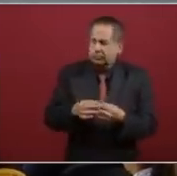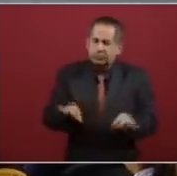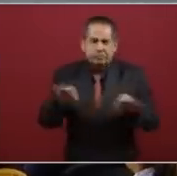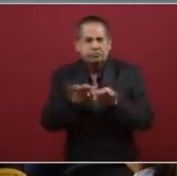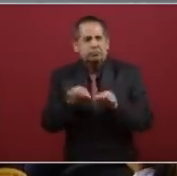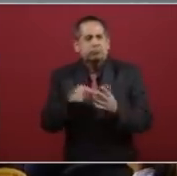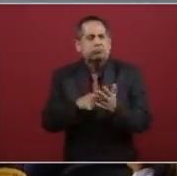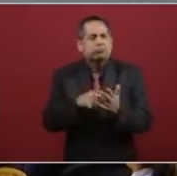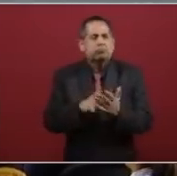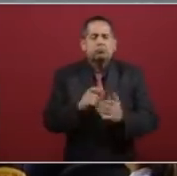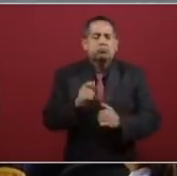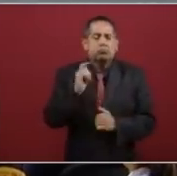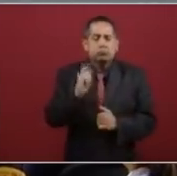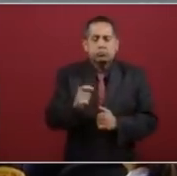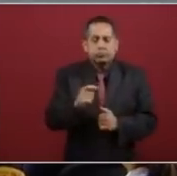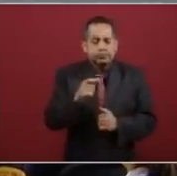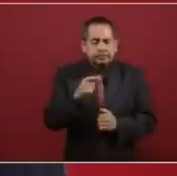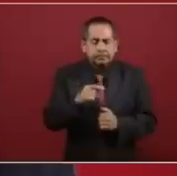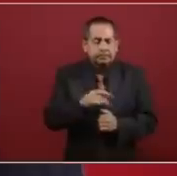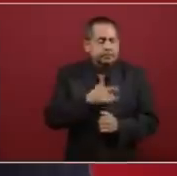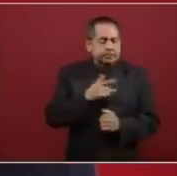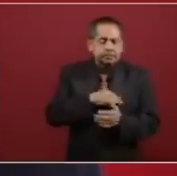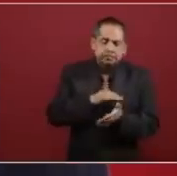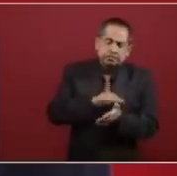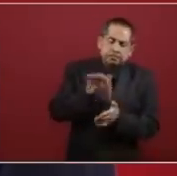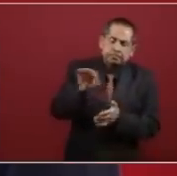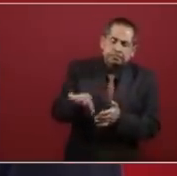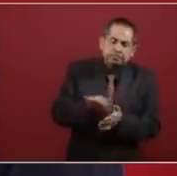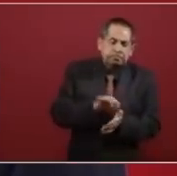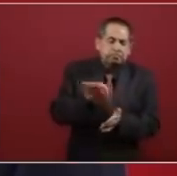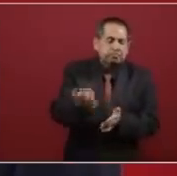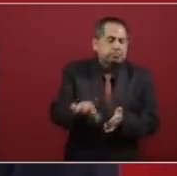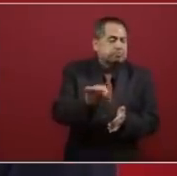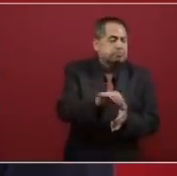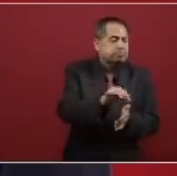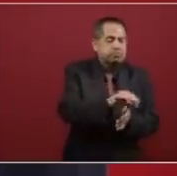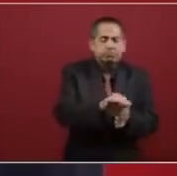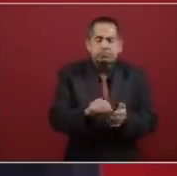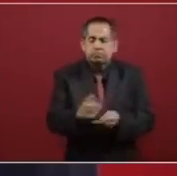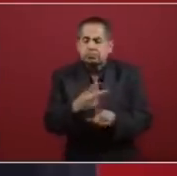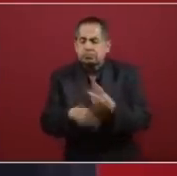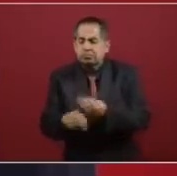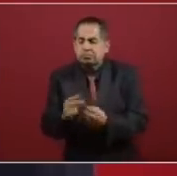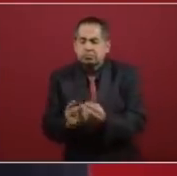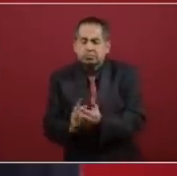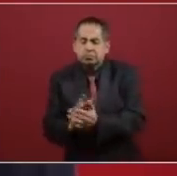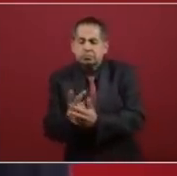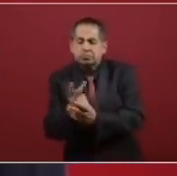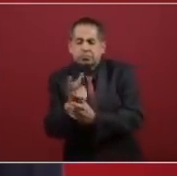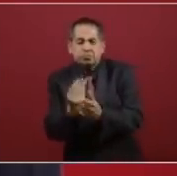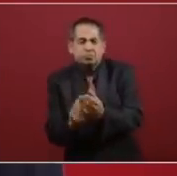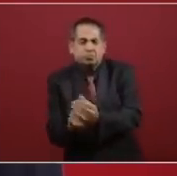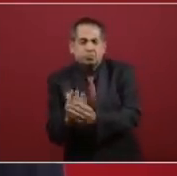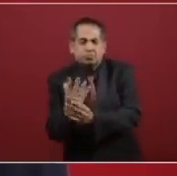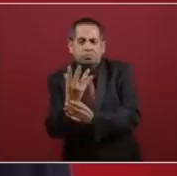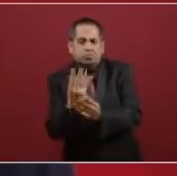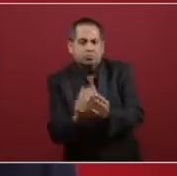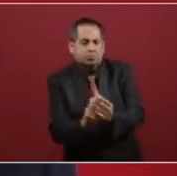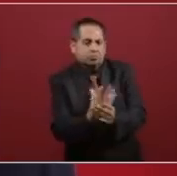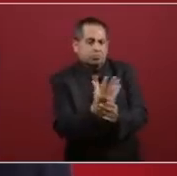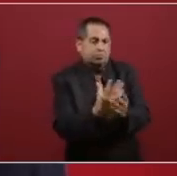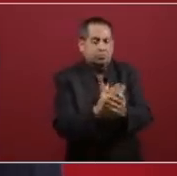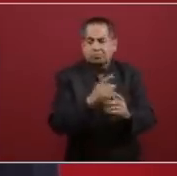Se trata de sembrar 1,000,000 de hectáreas de árboles frutales